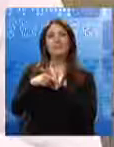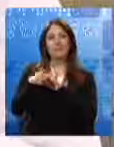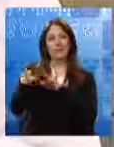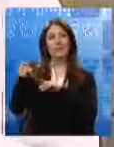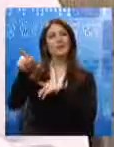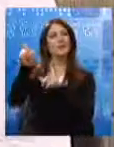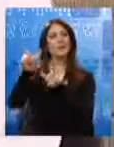quede a acompañar